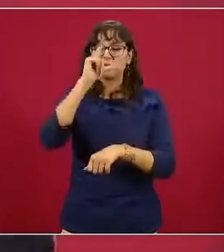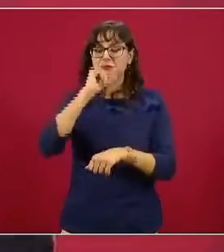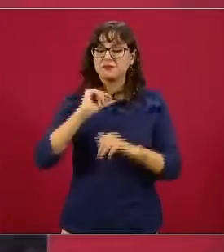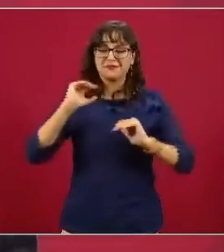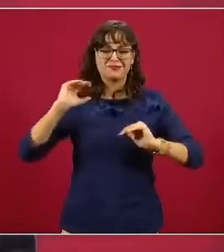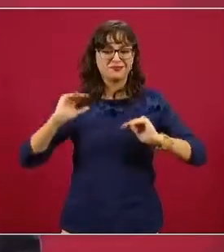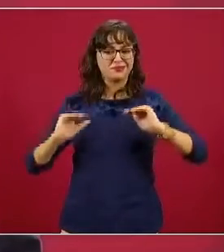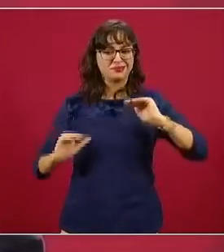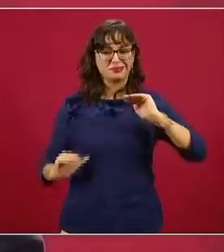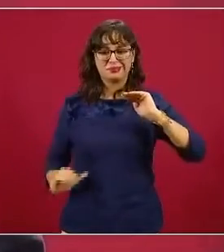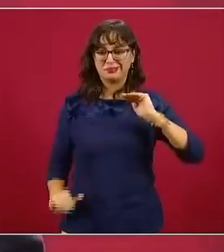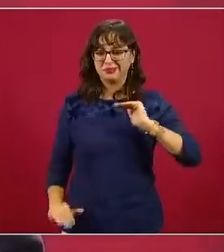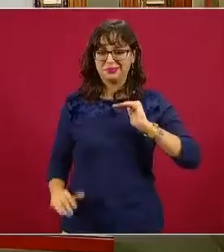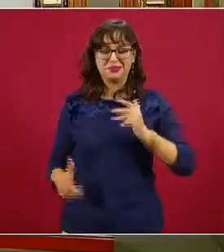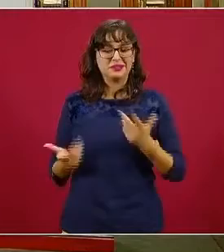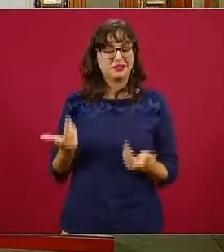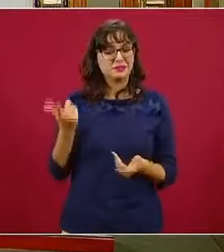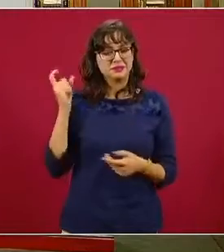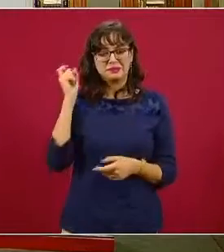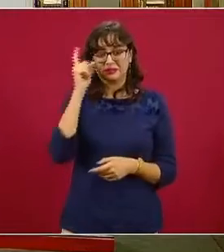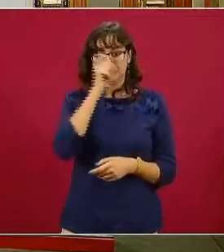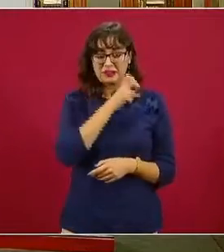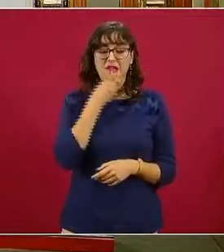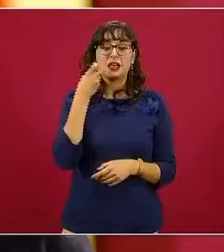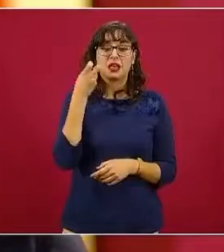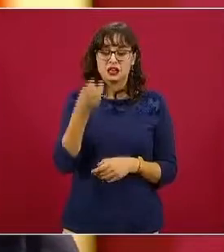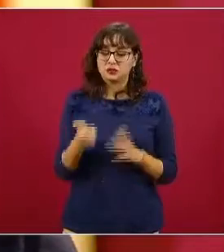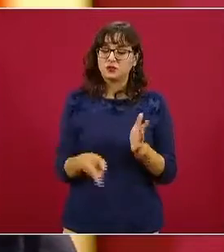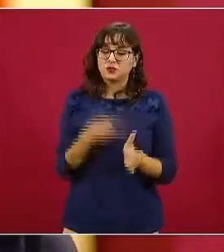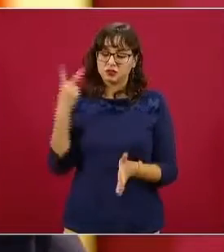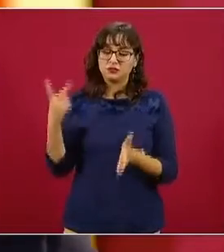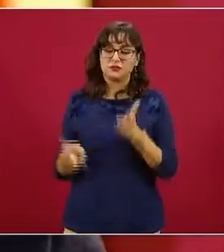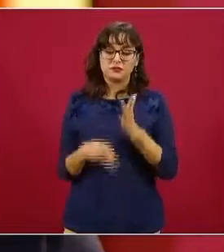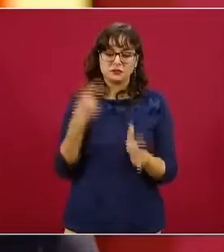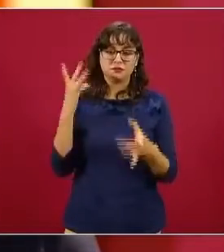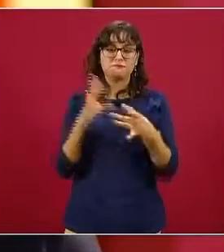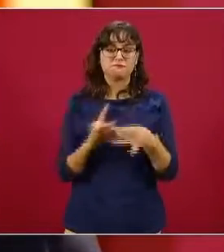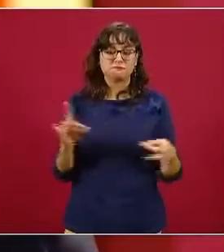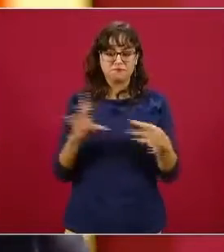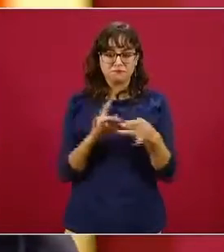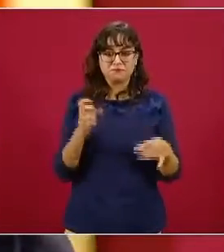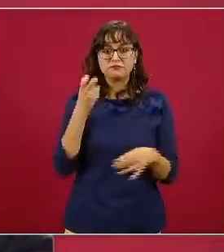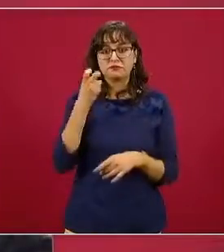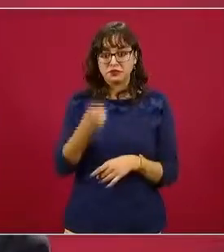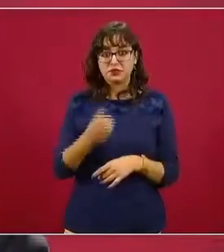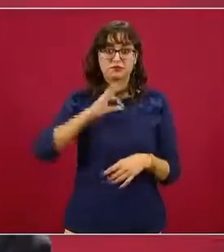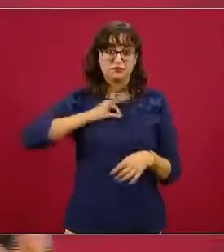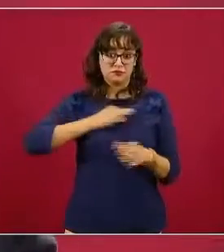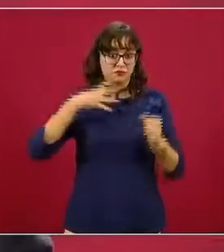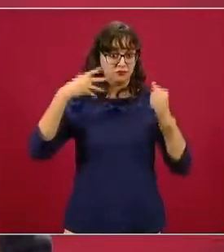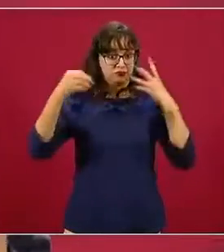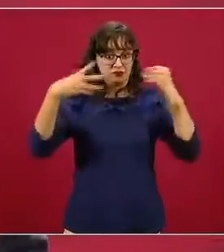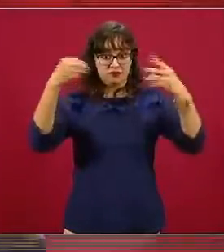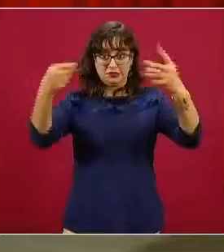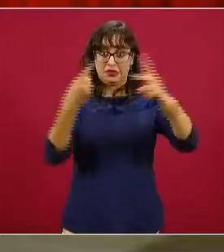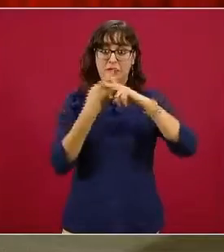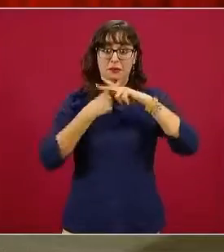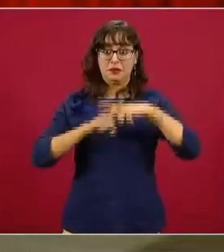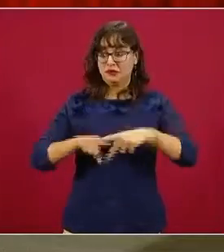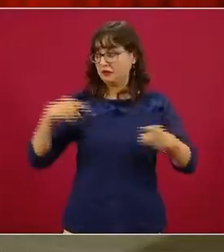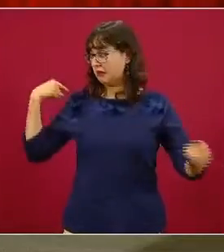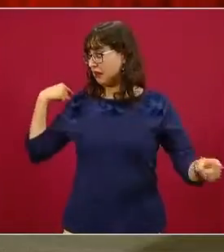brechas inmensas de cobertura, y es a lo que nos hemos referido repetidamente. Así empezamos la epidemia de COVID, porque llevamos